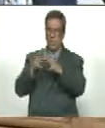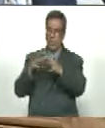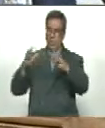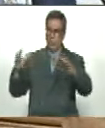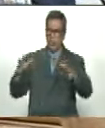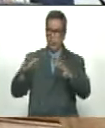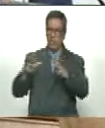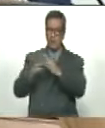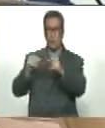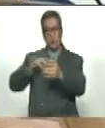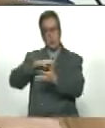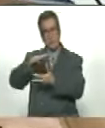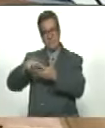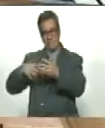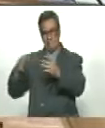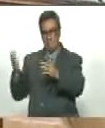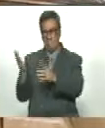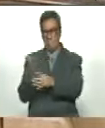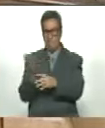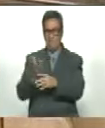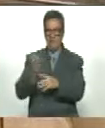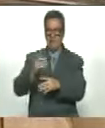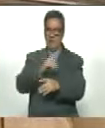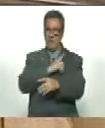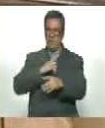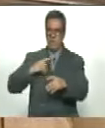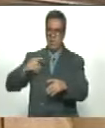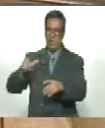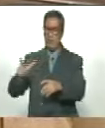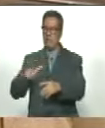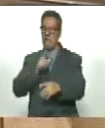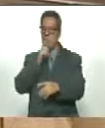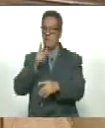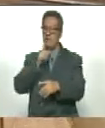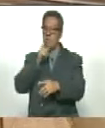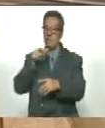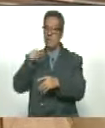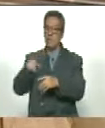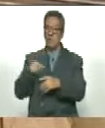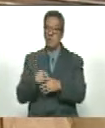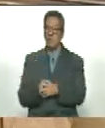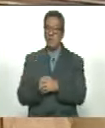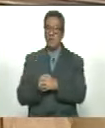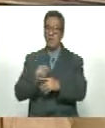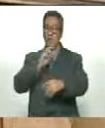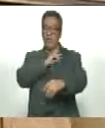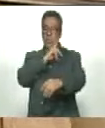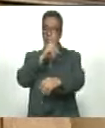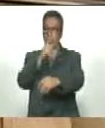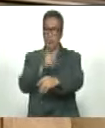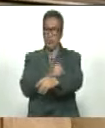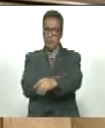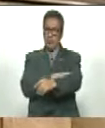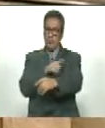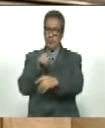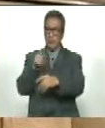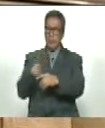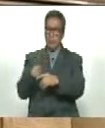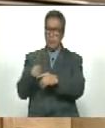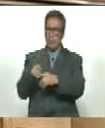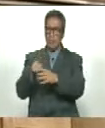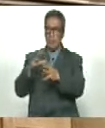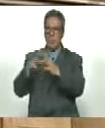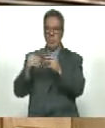de la agresión, la intensidad de la maldad, la fuerza del